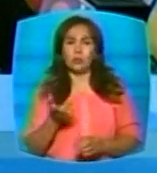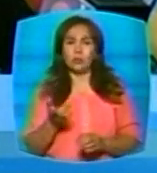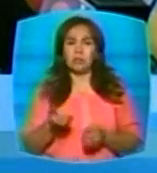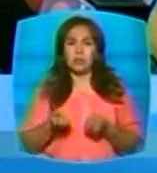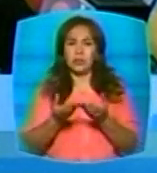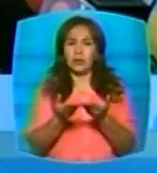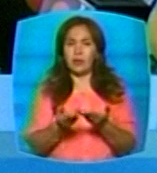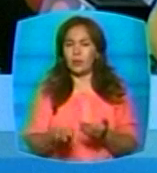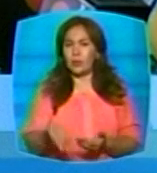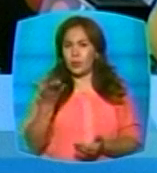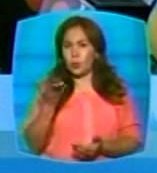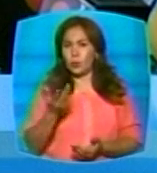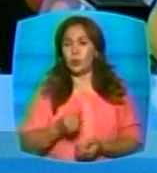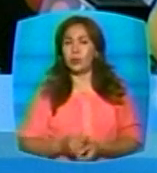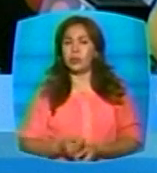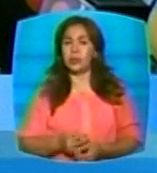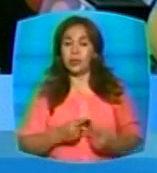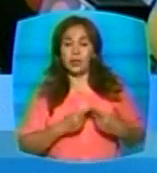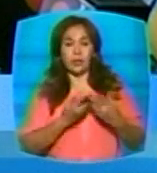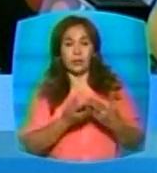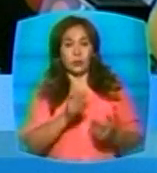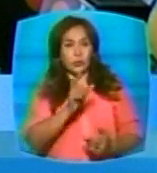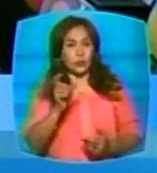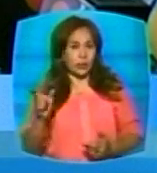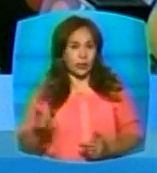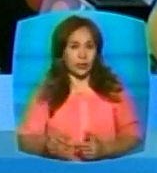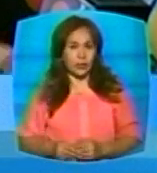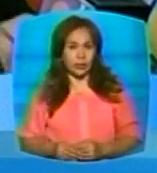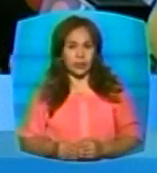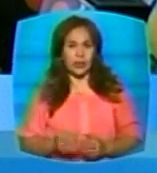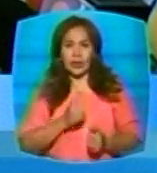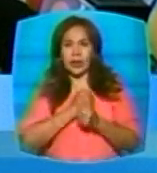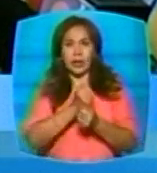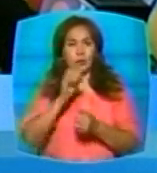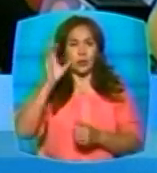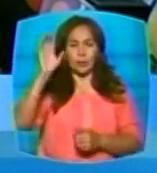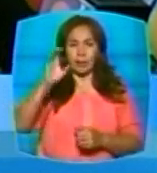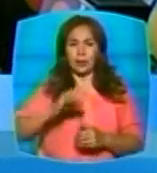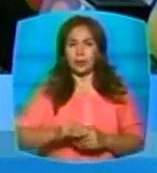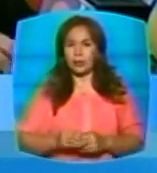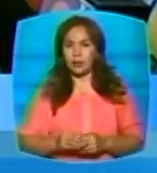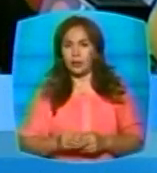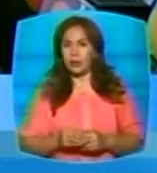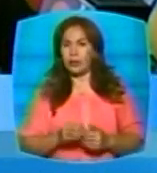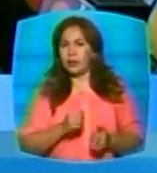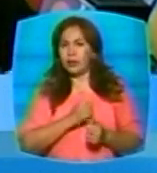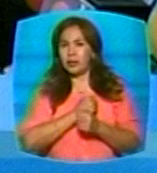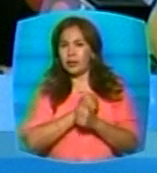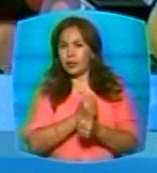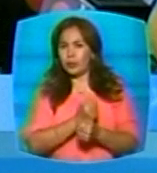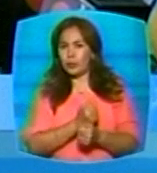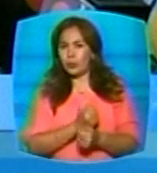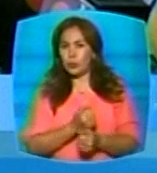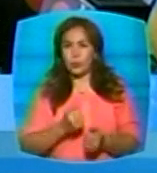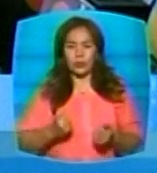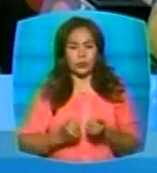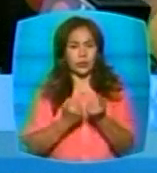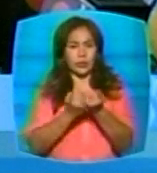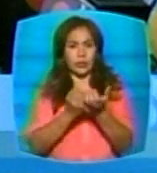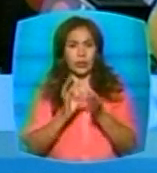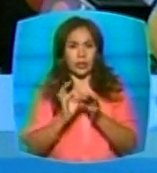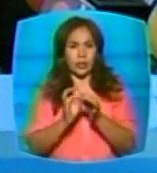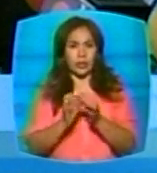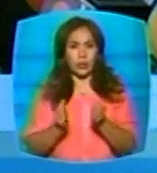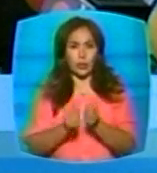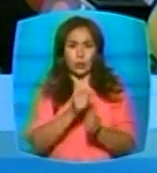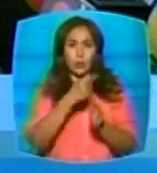los valores cívicos, las virtudes ciudadanas, el amor a la patria, el amor, la solidaridad y el amor